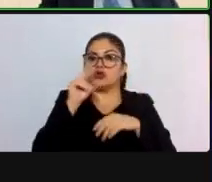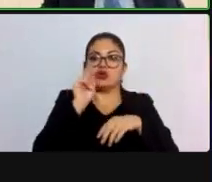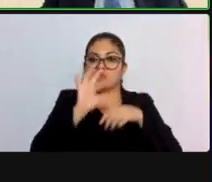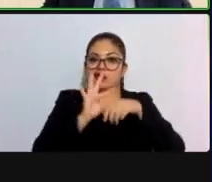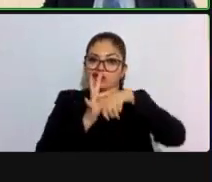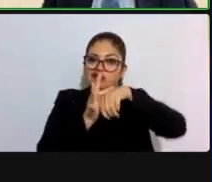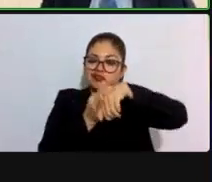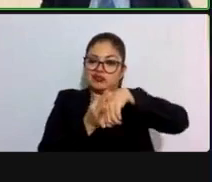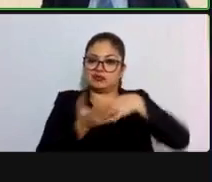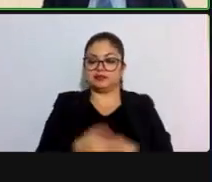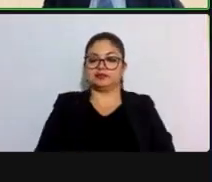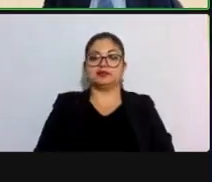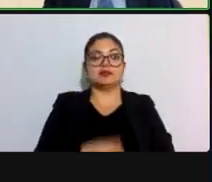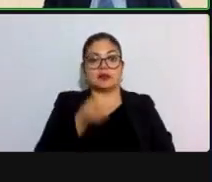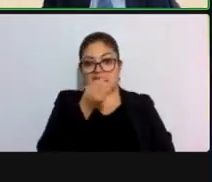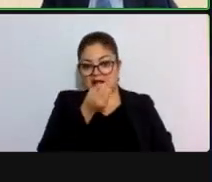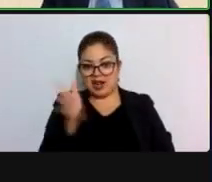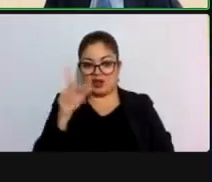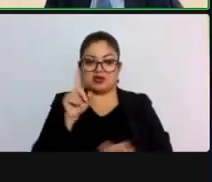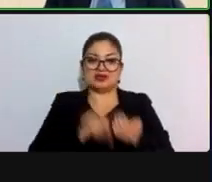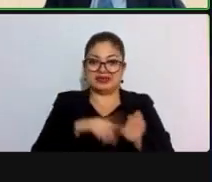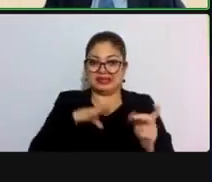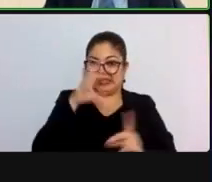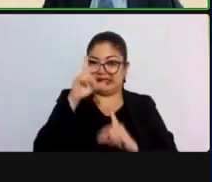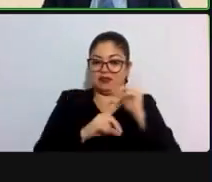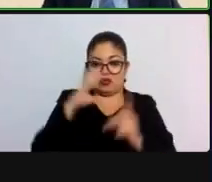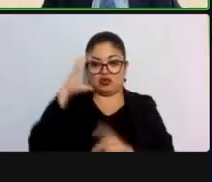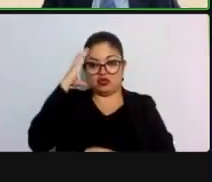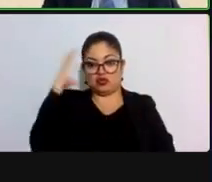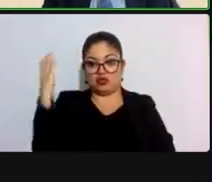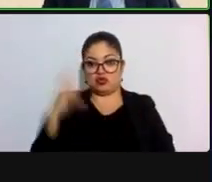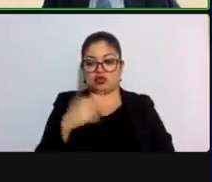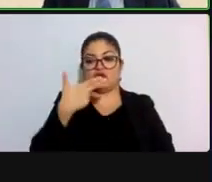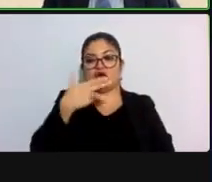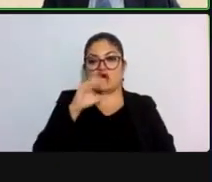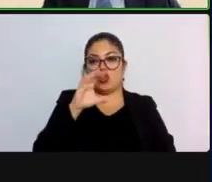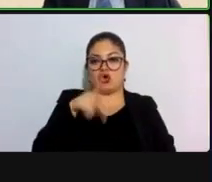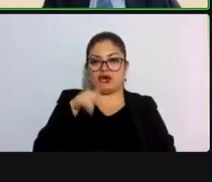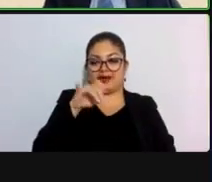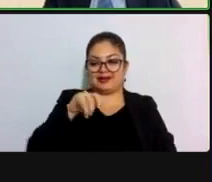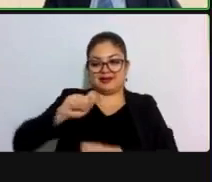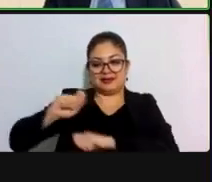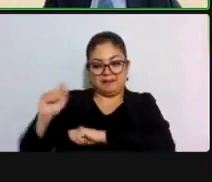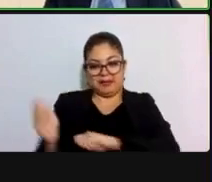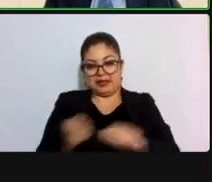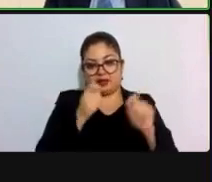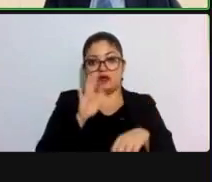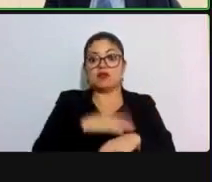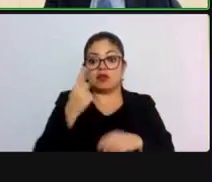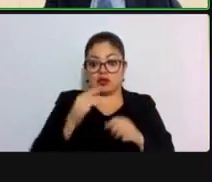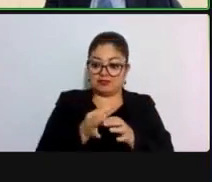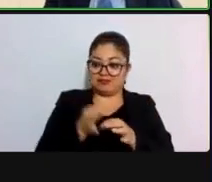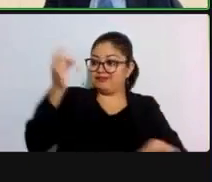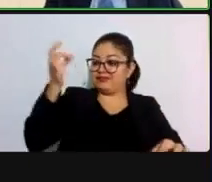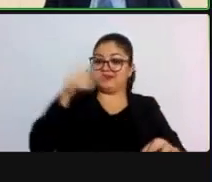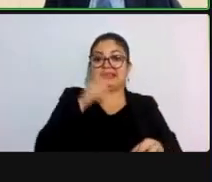intensos como el hockey, donde el uso del instrumento, el stick, puede ser sumamente agresivo en ciertas circunstancias y generar,